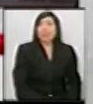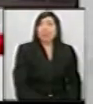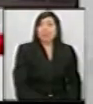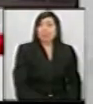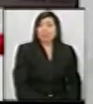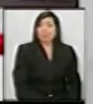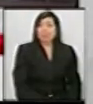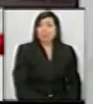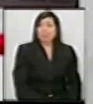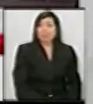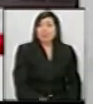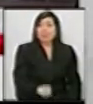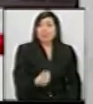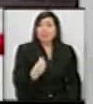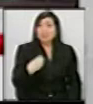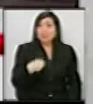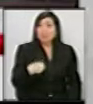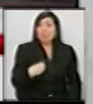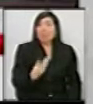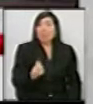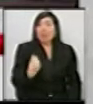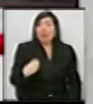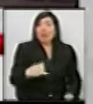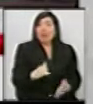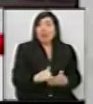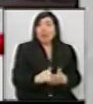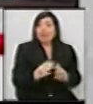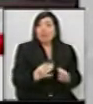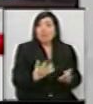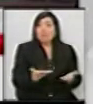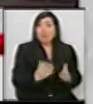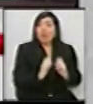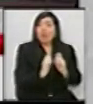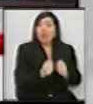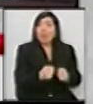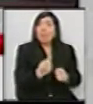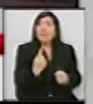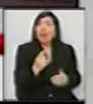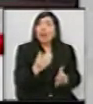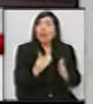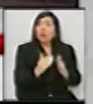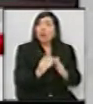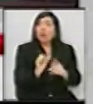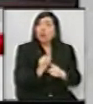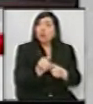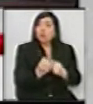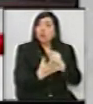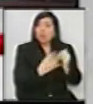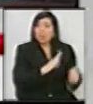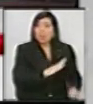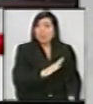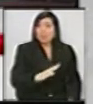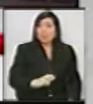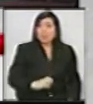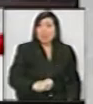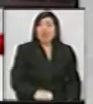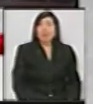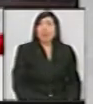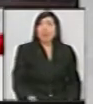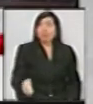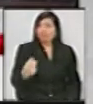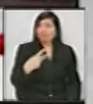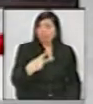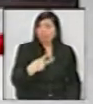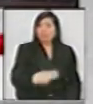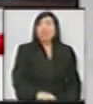hacer económico y lucro con algo que fue en realidad otorgado para fines sociales por parte del estado en segundo